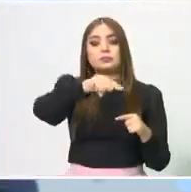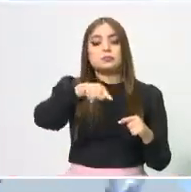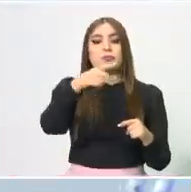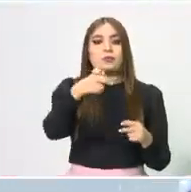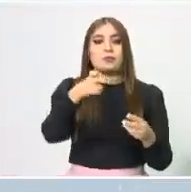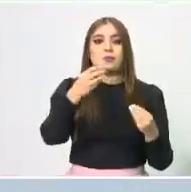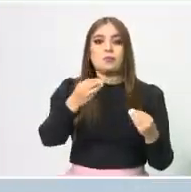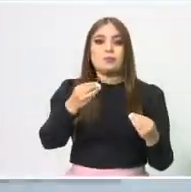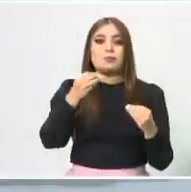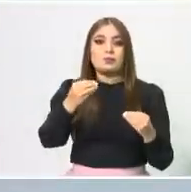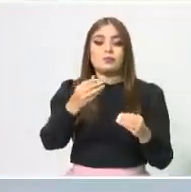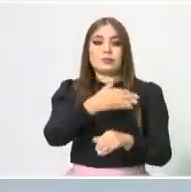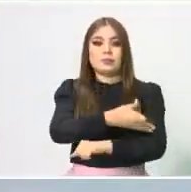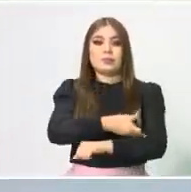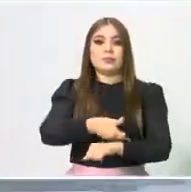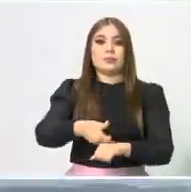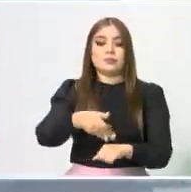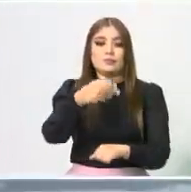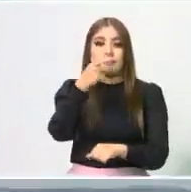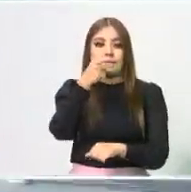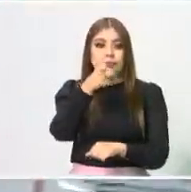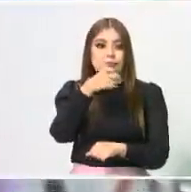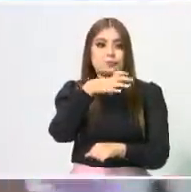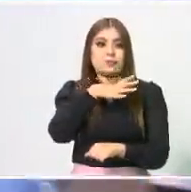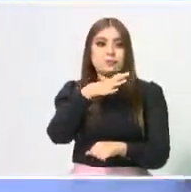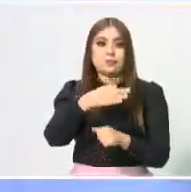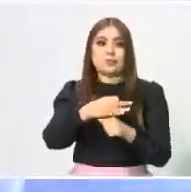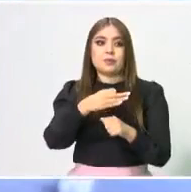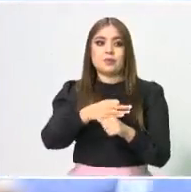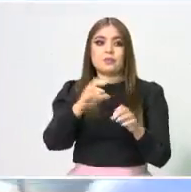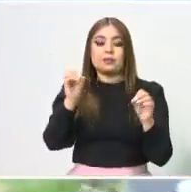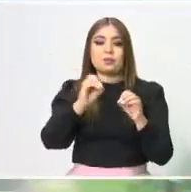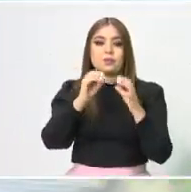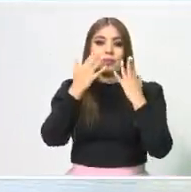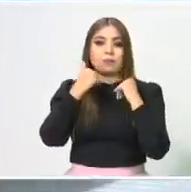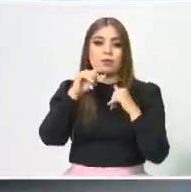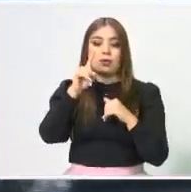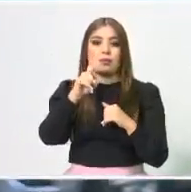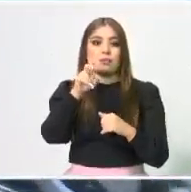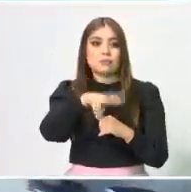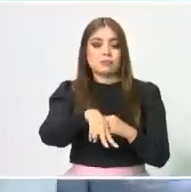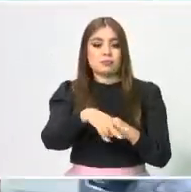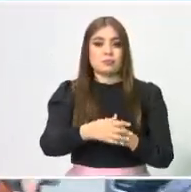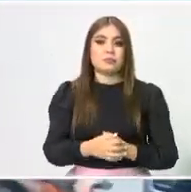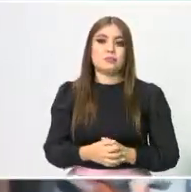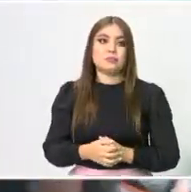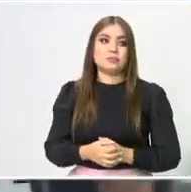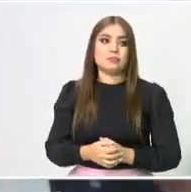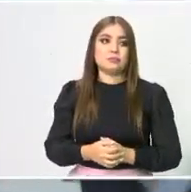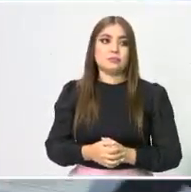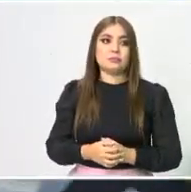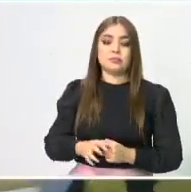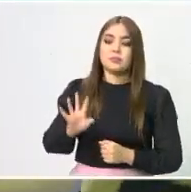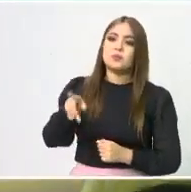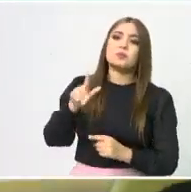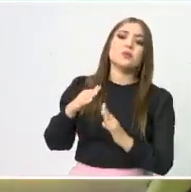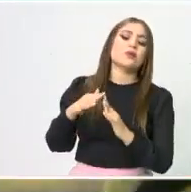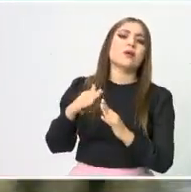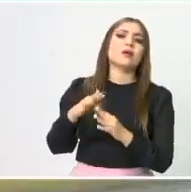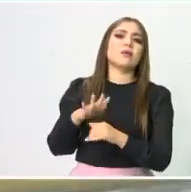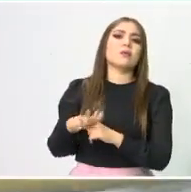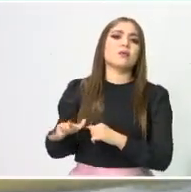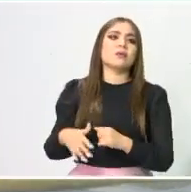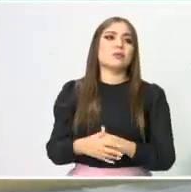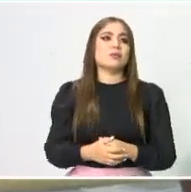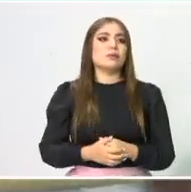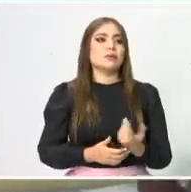que están precisamente sin agua, ¿verdad? Sí, la verdad, sí. Oye, ¿en tu casa de qué manera afecta esta